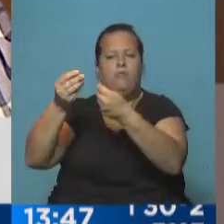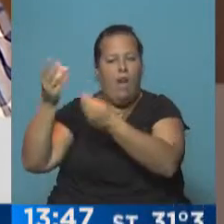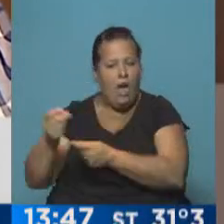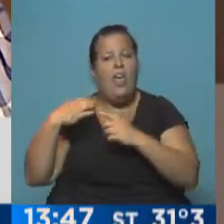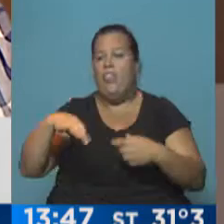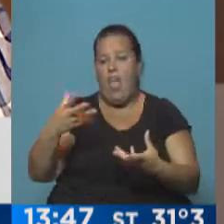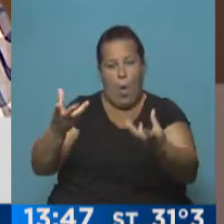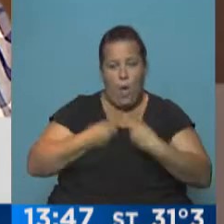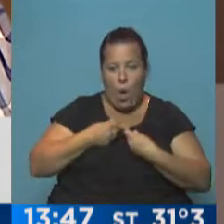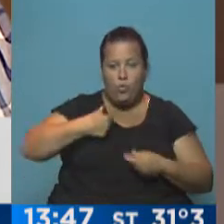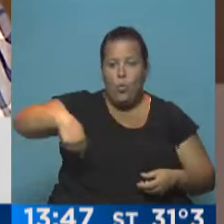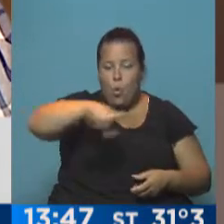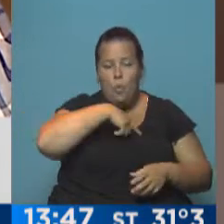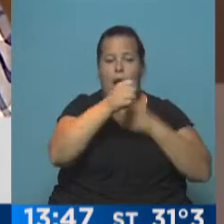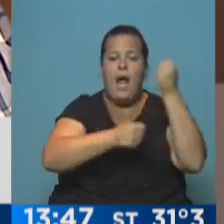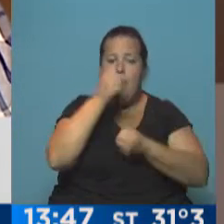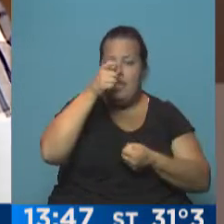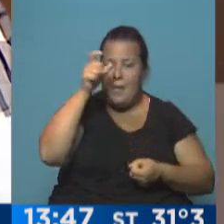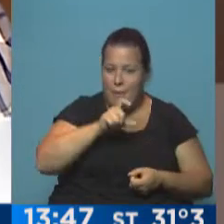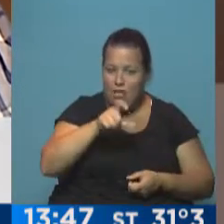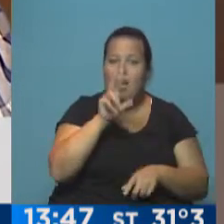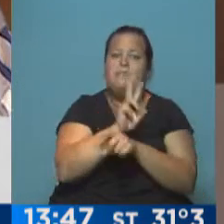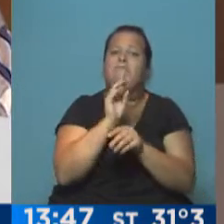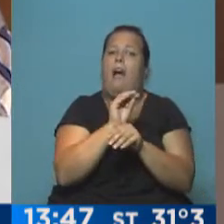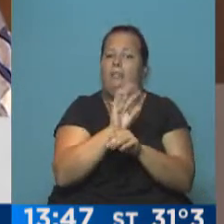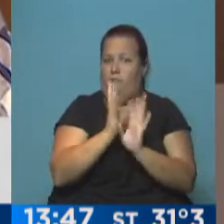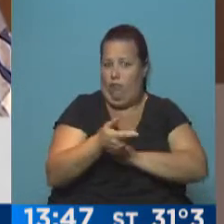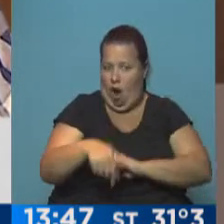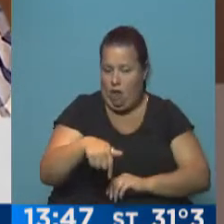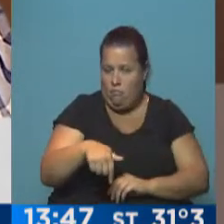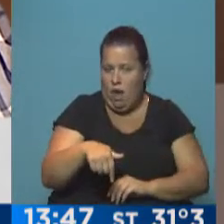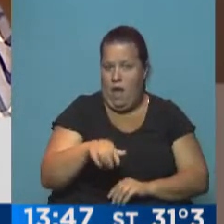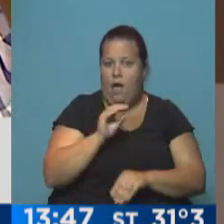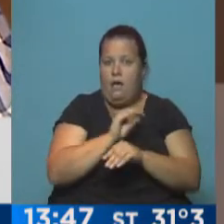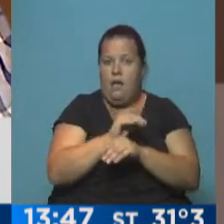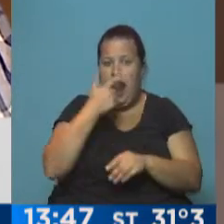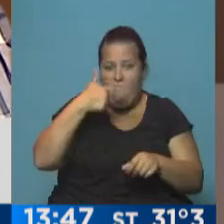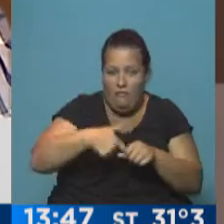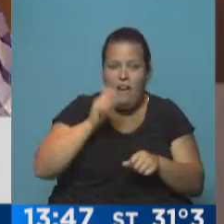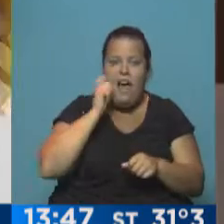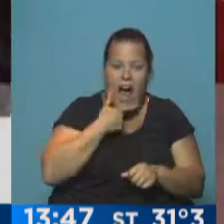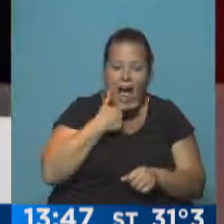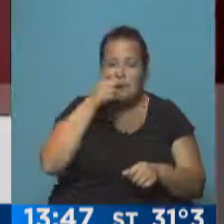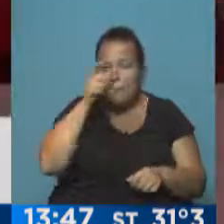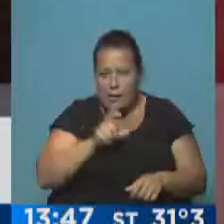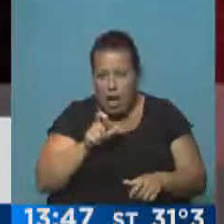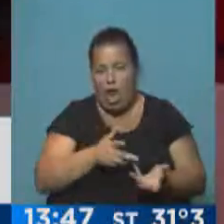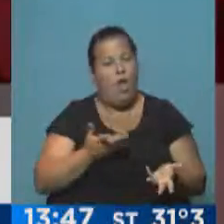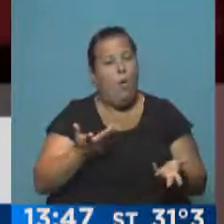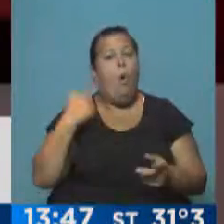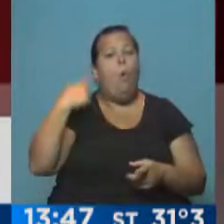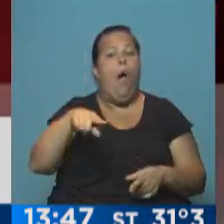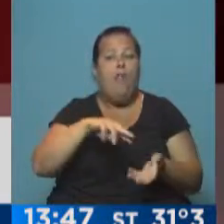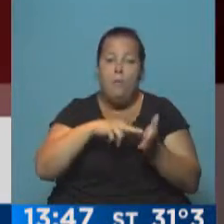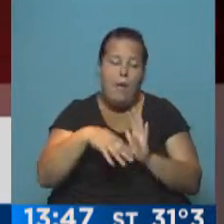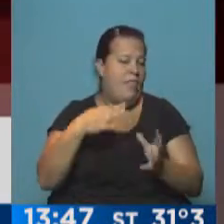se tiene que ayudar a que la industria petrolera, que es la que mantiene el combustible, el gas, el petróleo, cuando tenga este tipo